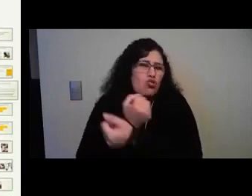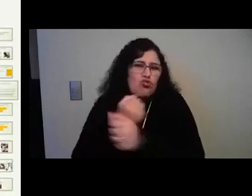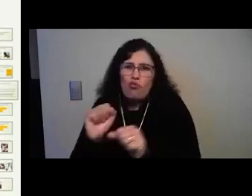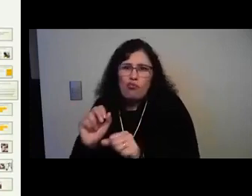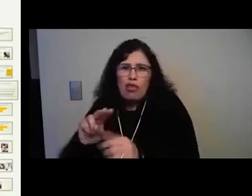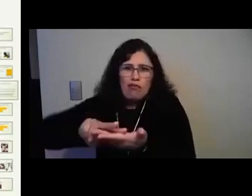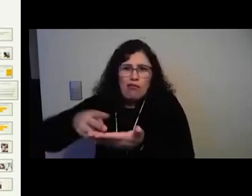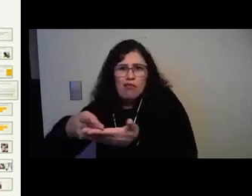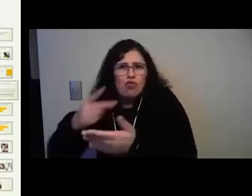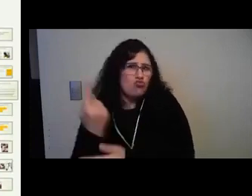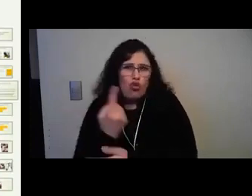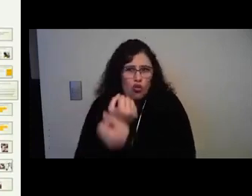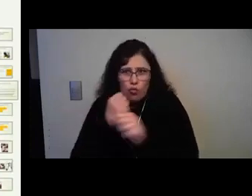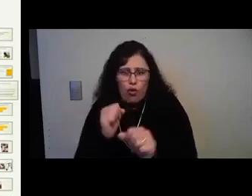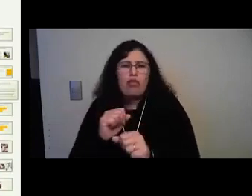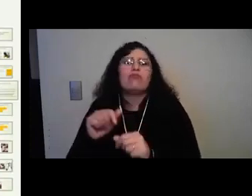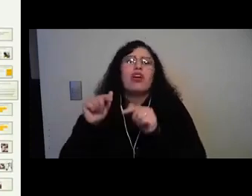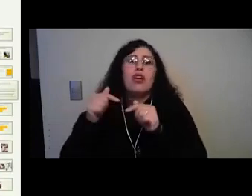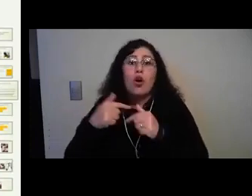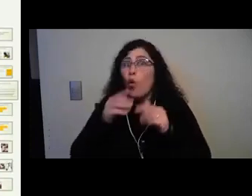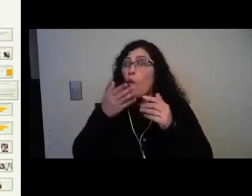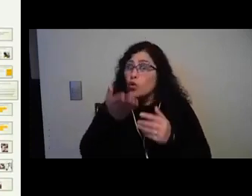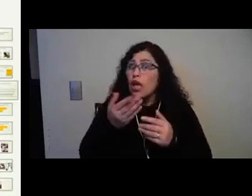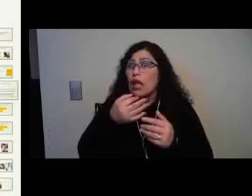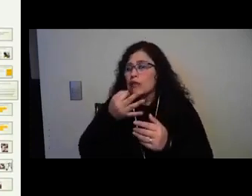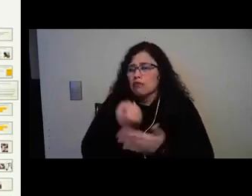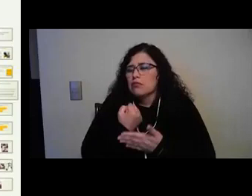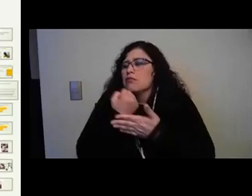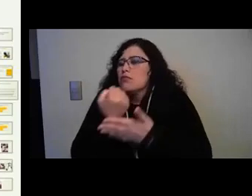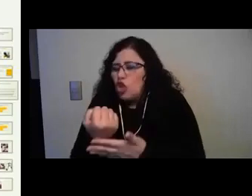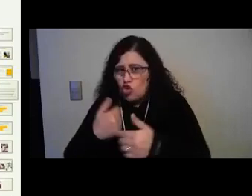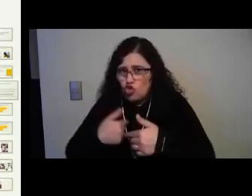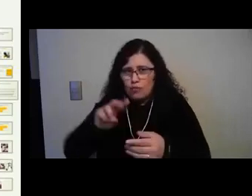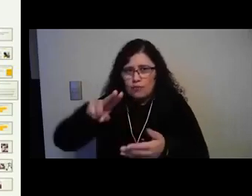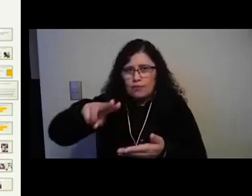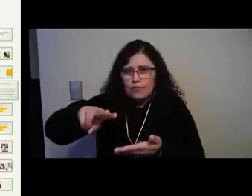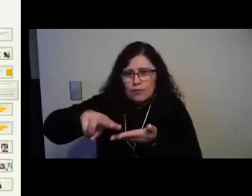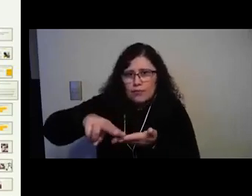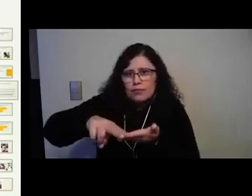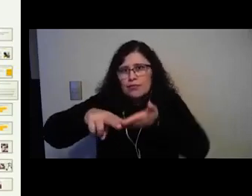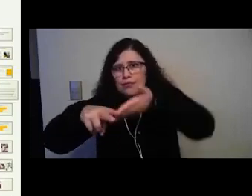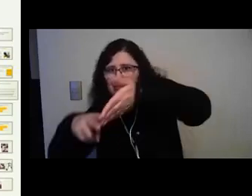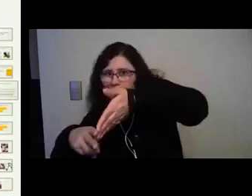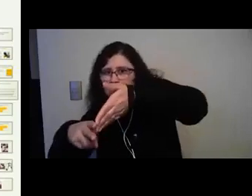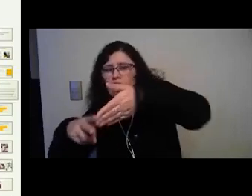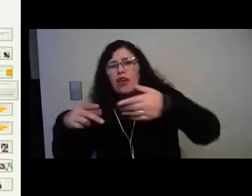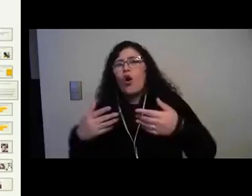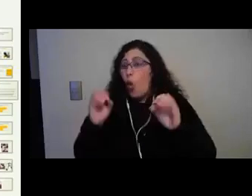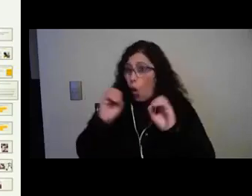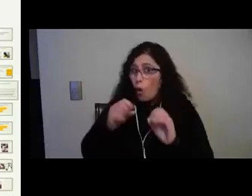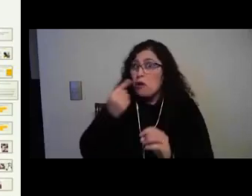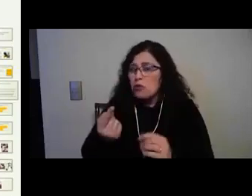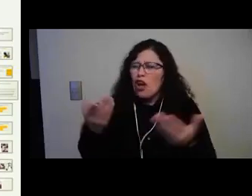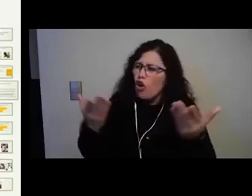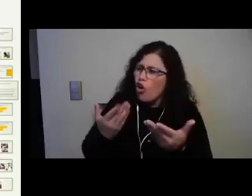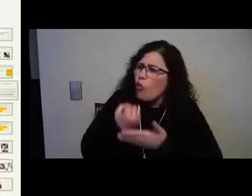girar, usted le ofrece la ayuda, ¿ya? Y le dice, lo voy a girar. ¿Cómo lo ayudo? ¿Ya? Y si el paciente tiene